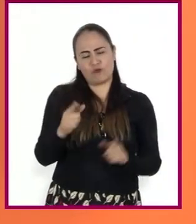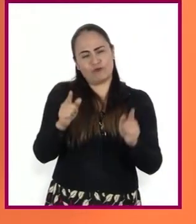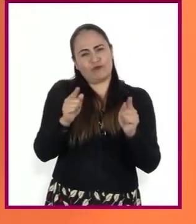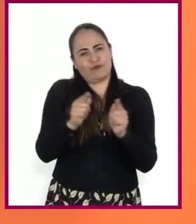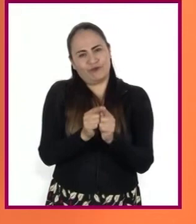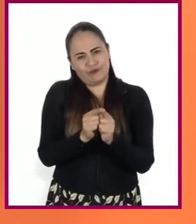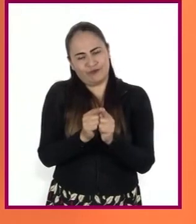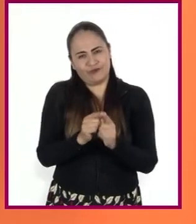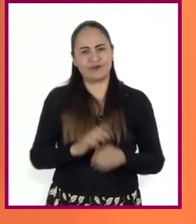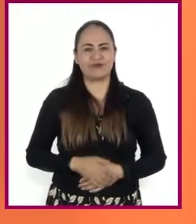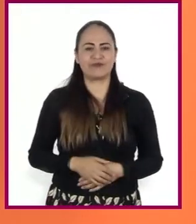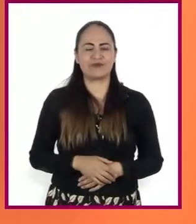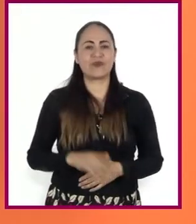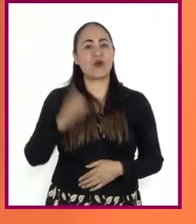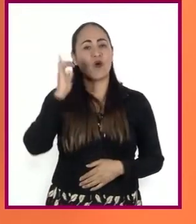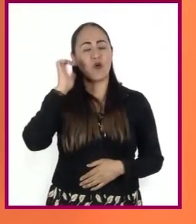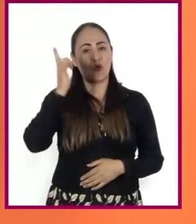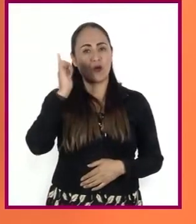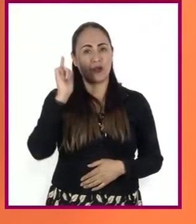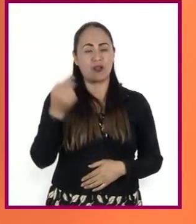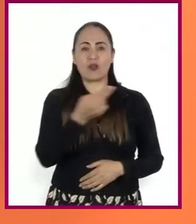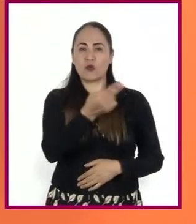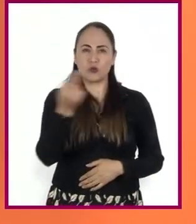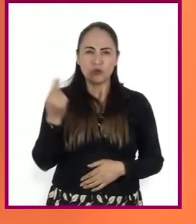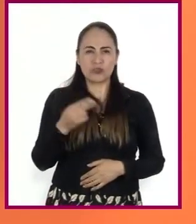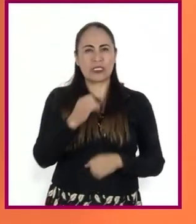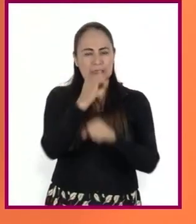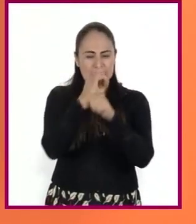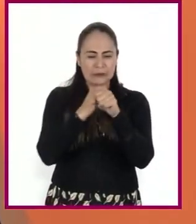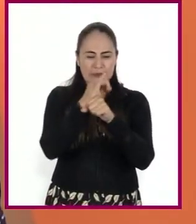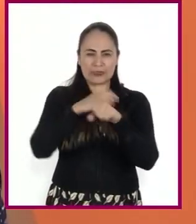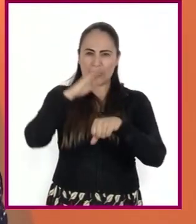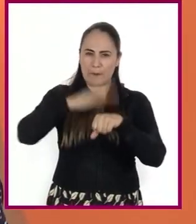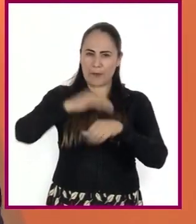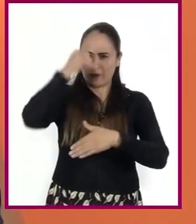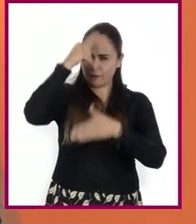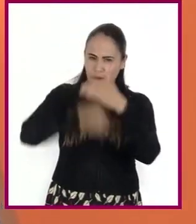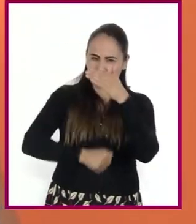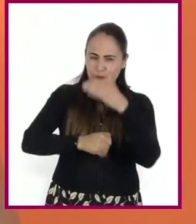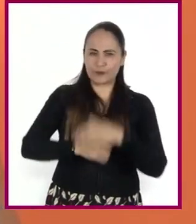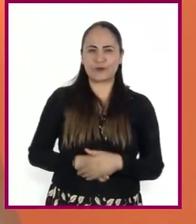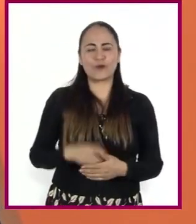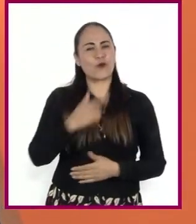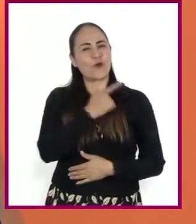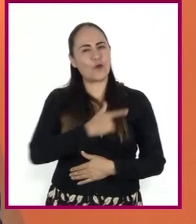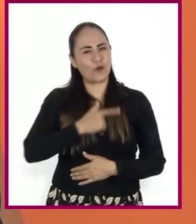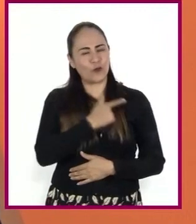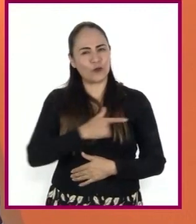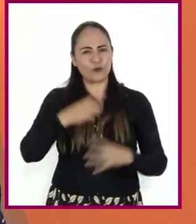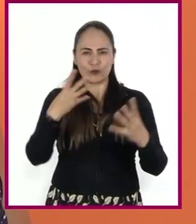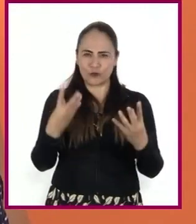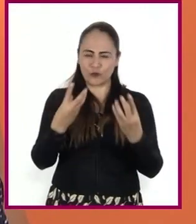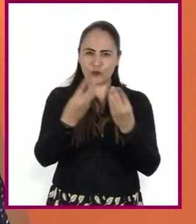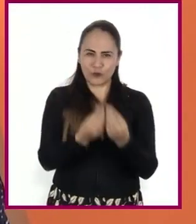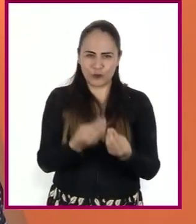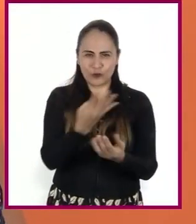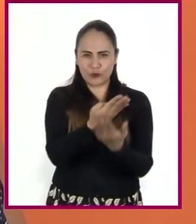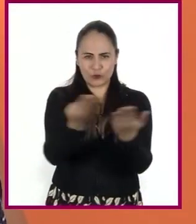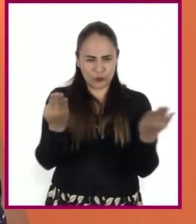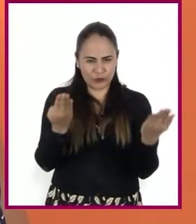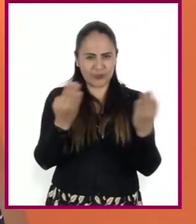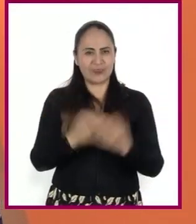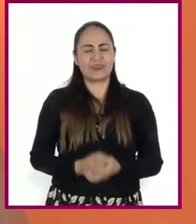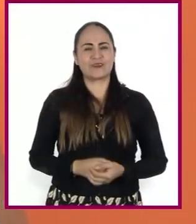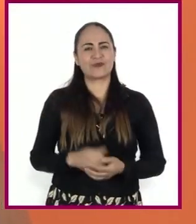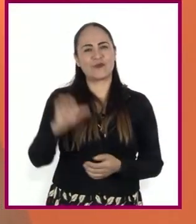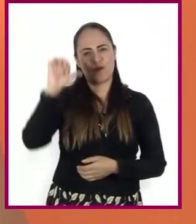en esta sesión, esperando que puedan indagar más sobre el tema. Me dio mucho gusto acompañarlas y acompañarlos